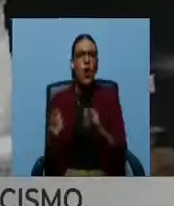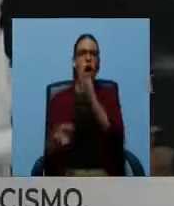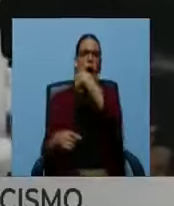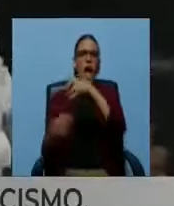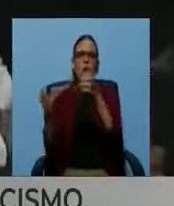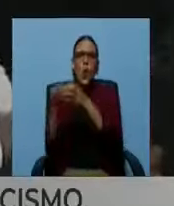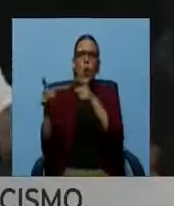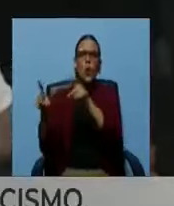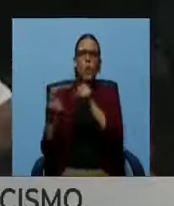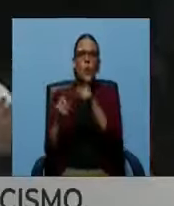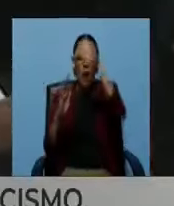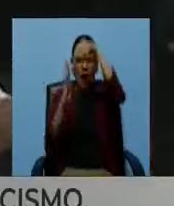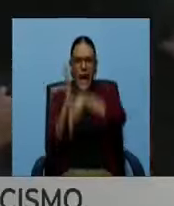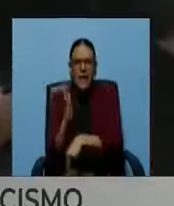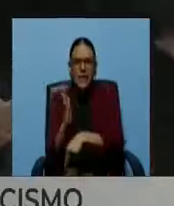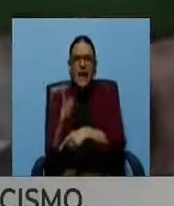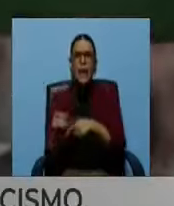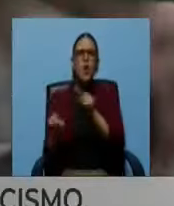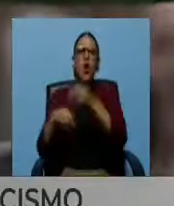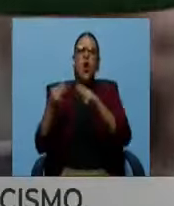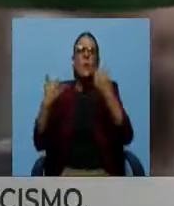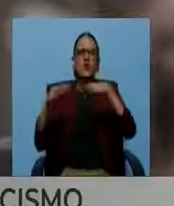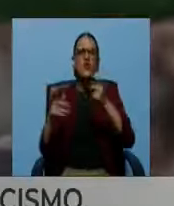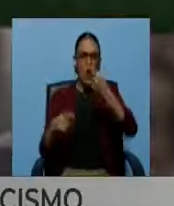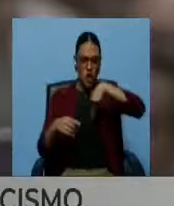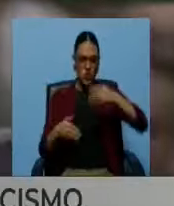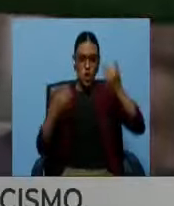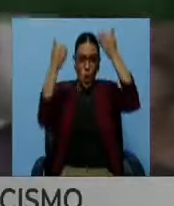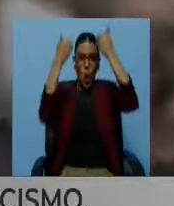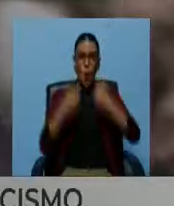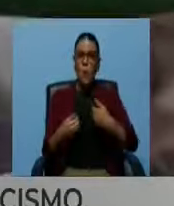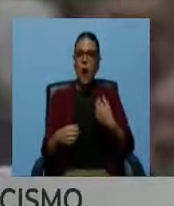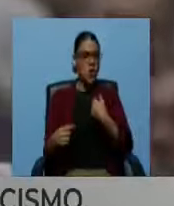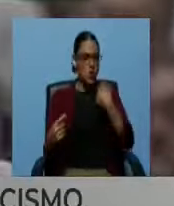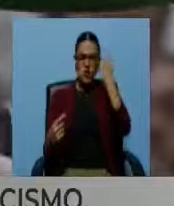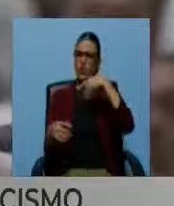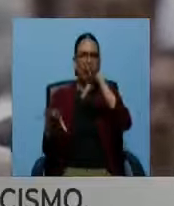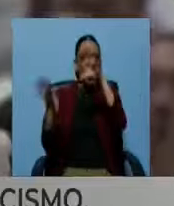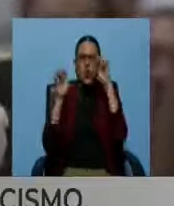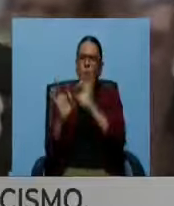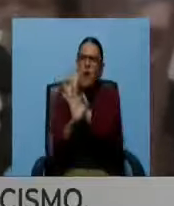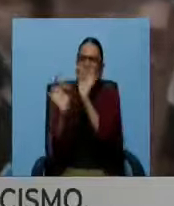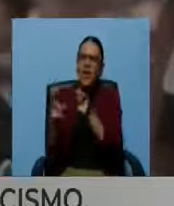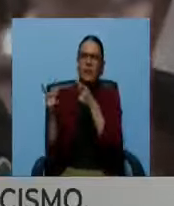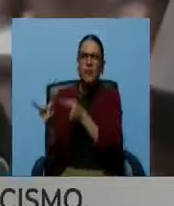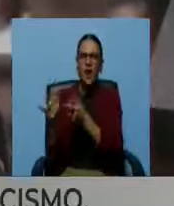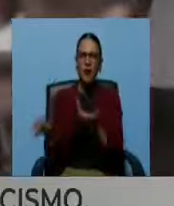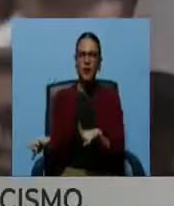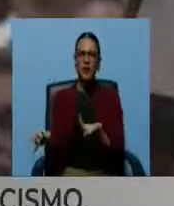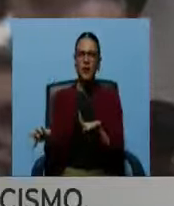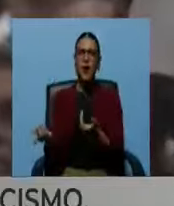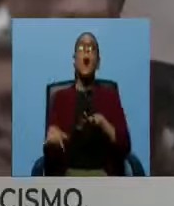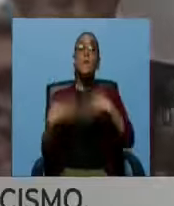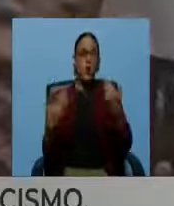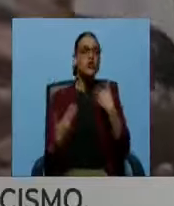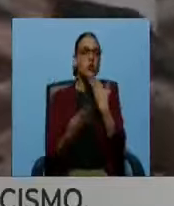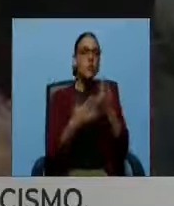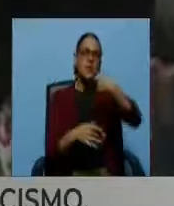extremos que como humanos, como seres humanos, nos cuesta realmente entender. Y yo por eso pedí este